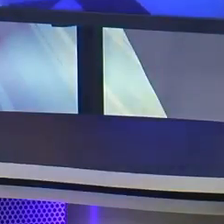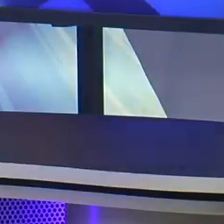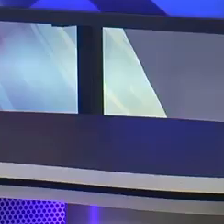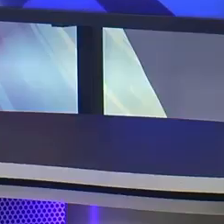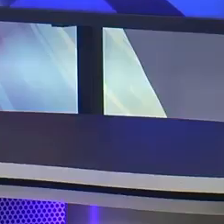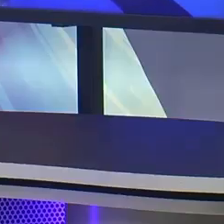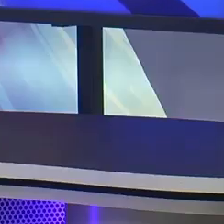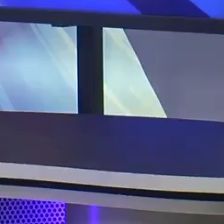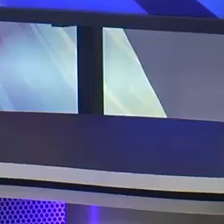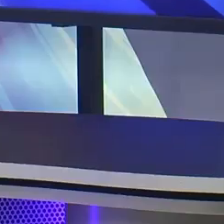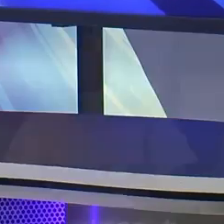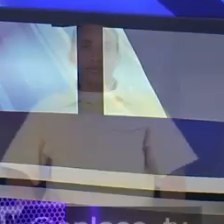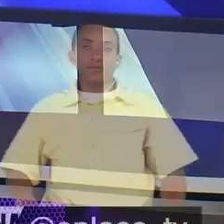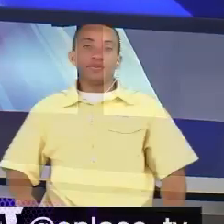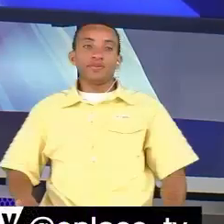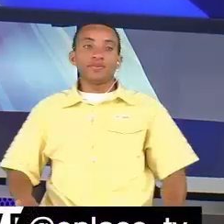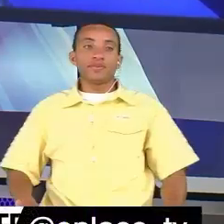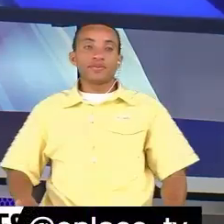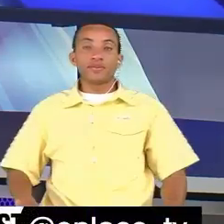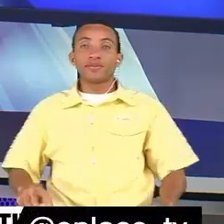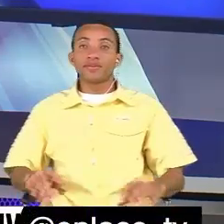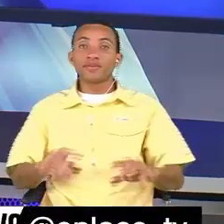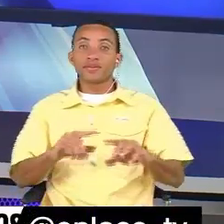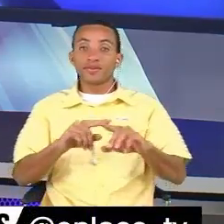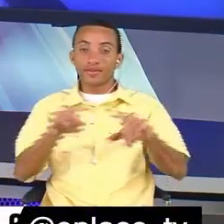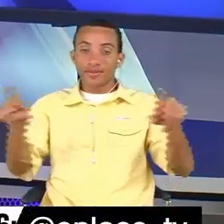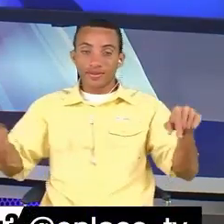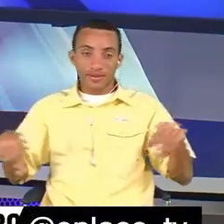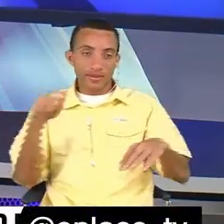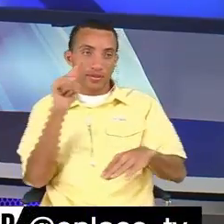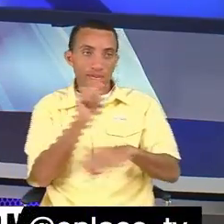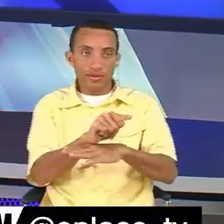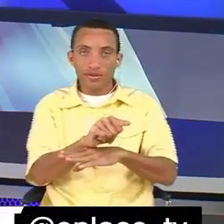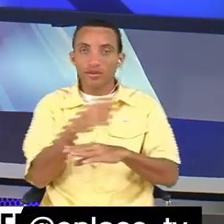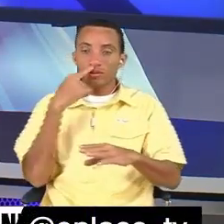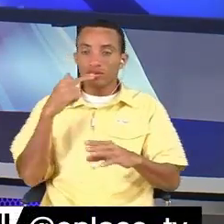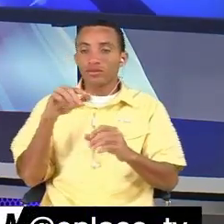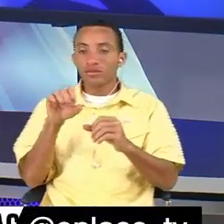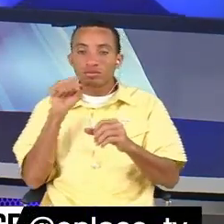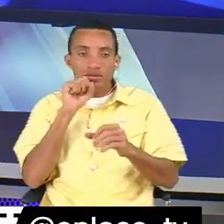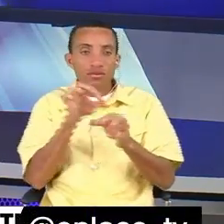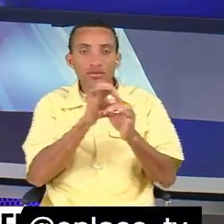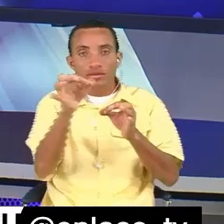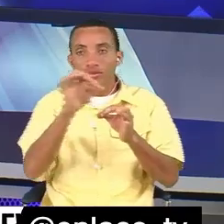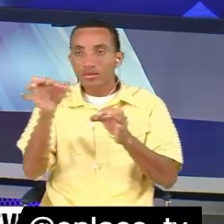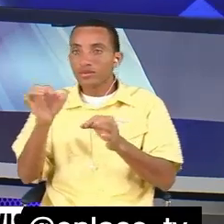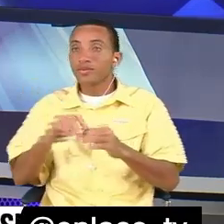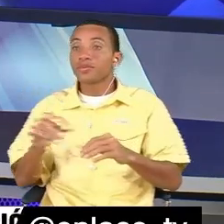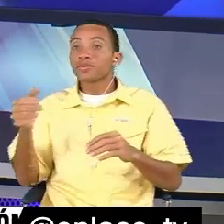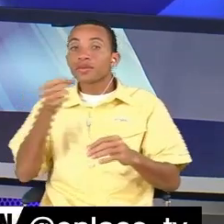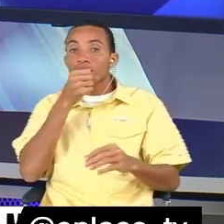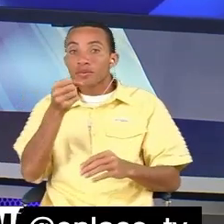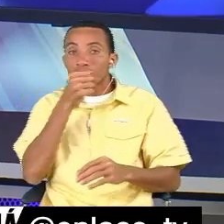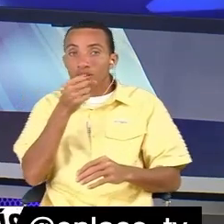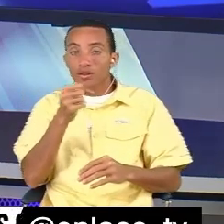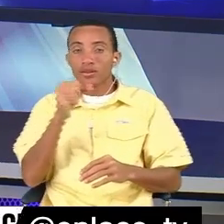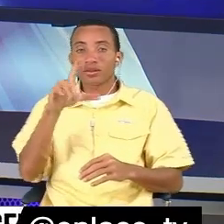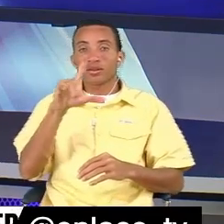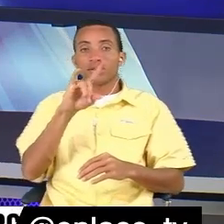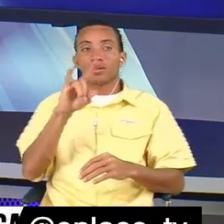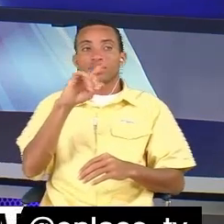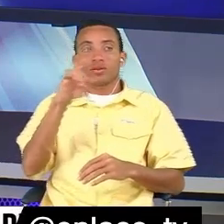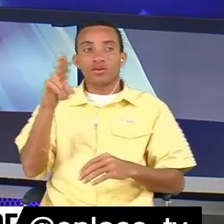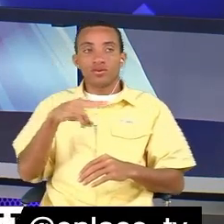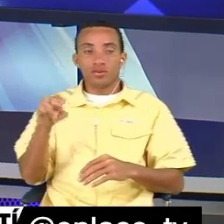Fiscalía del Magdalena Medio revela el incremento de casos de violencia intrafamiliar en la ciudad. La periodista Luzmeri Jaraba se encuentra con